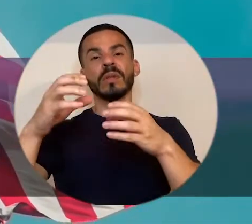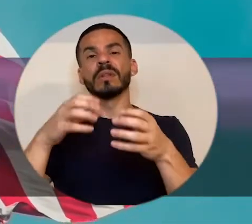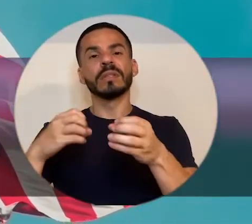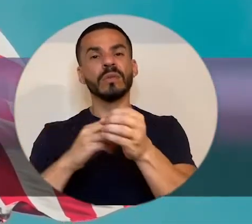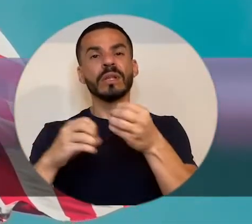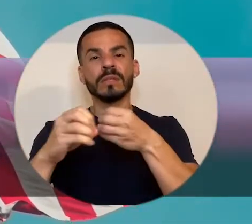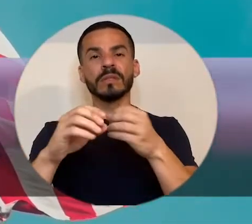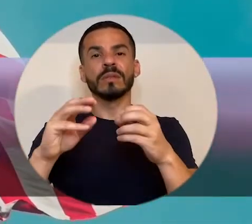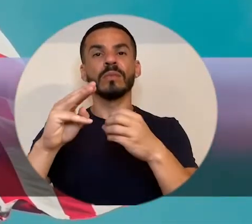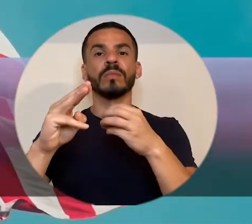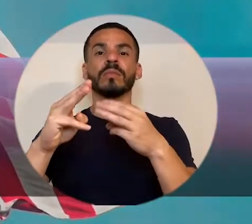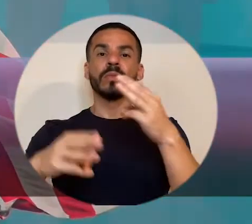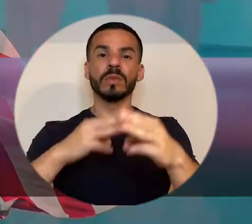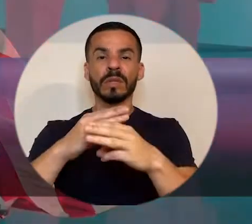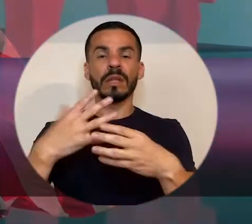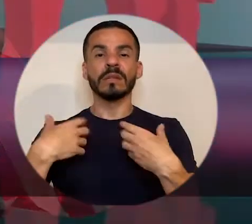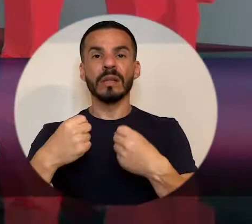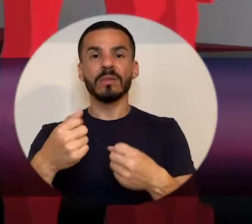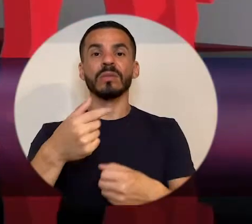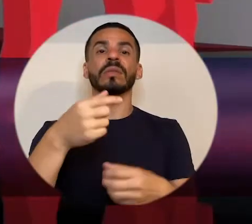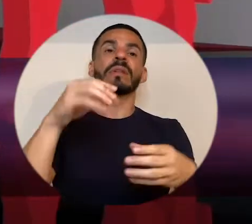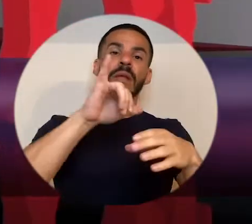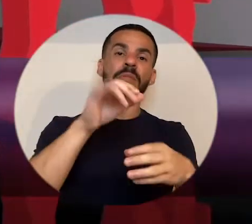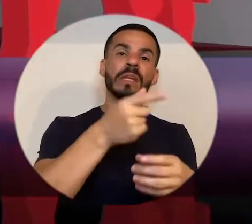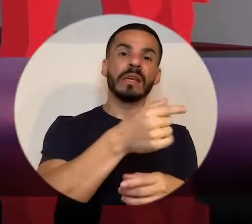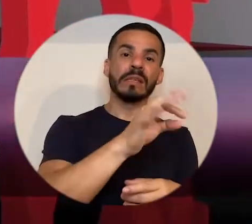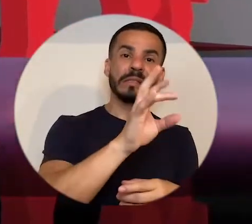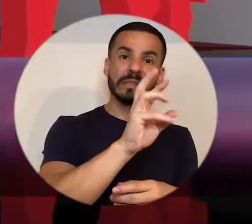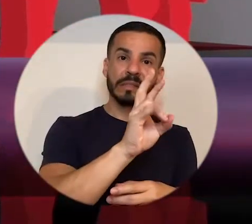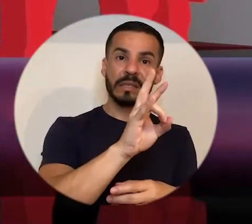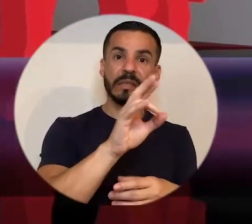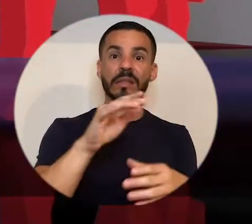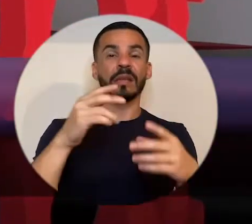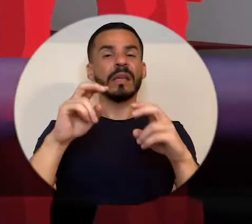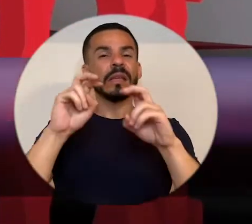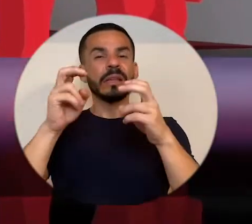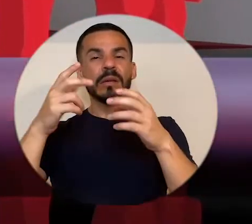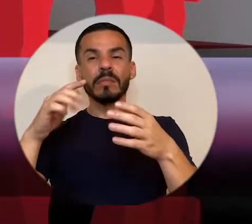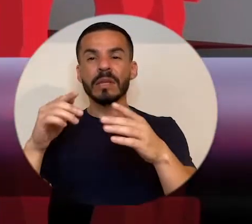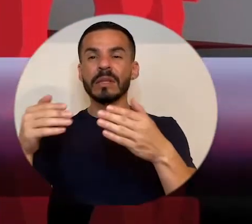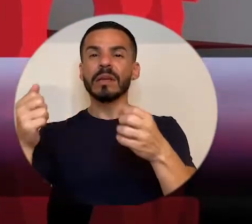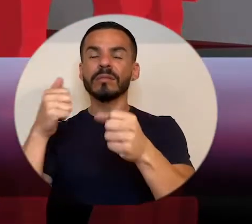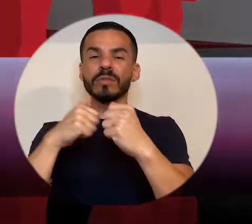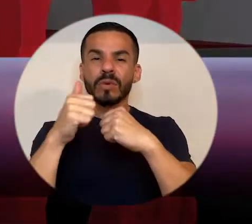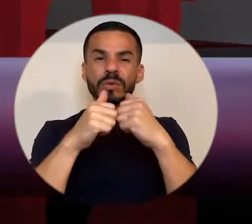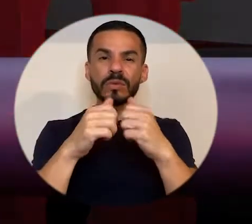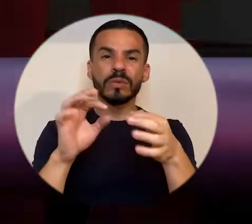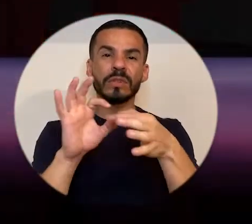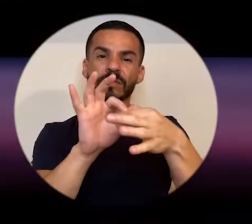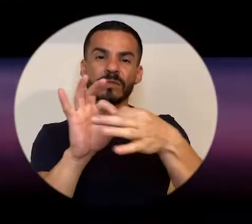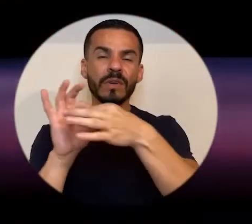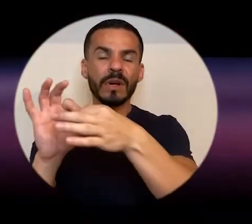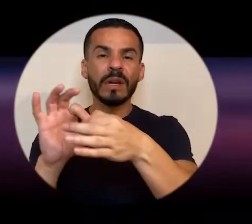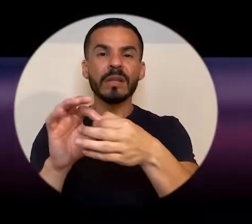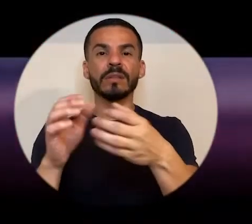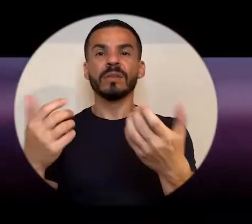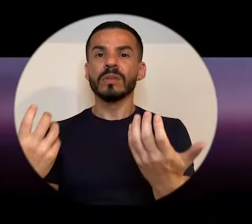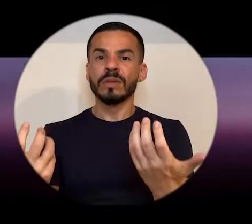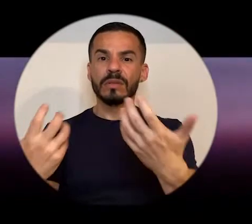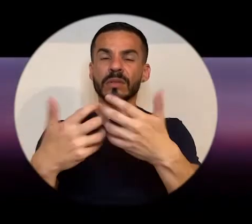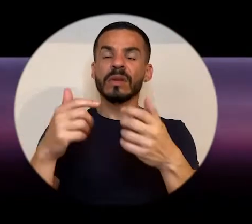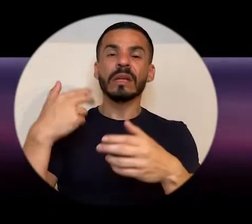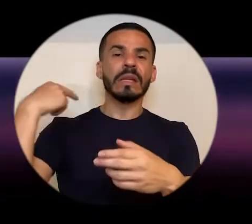el reincorporarse al G7. En términos bilaterales, el reconstruir las relaciones con socios